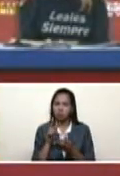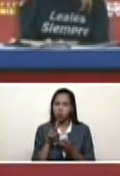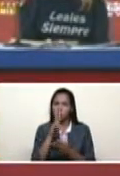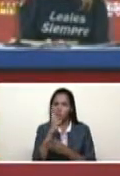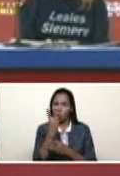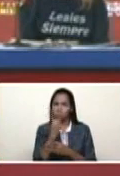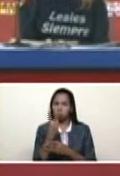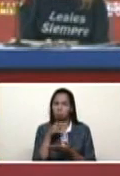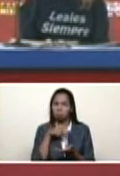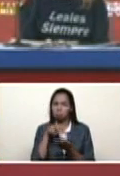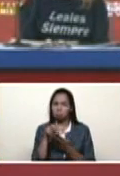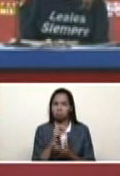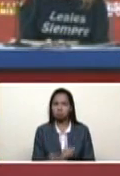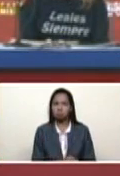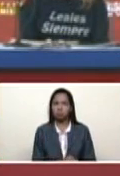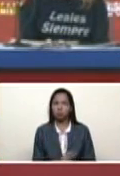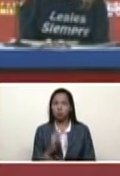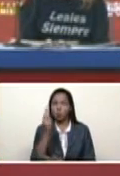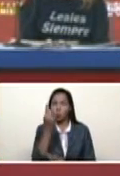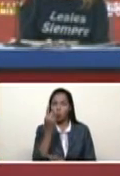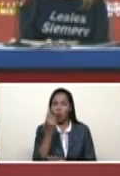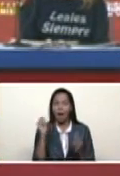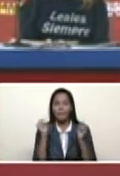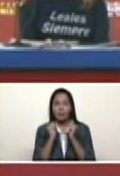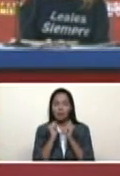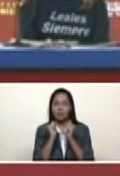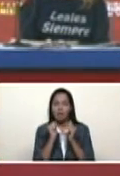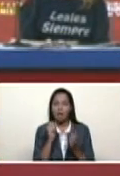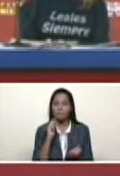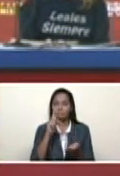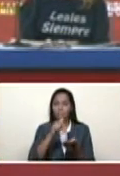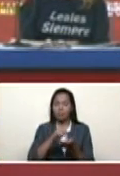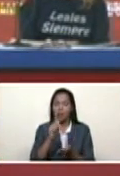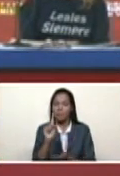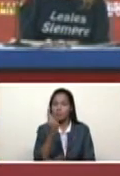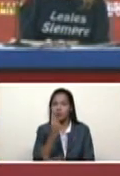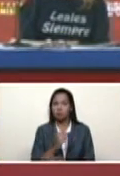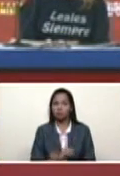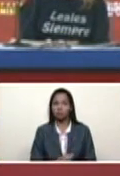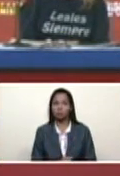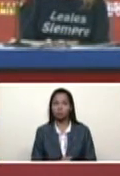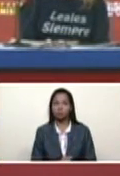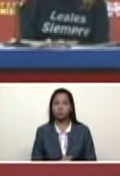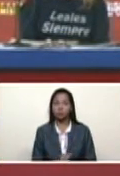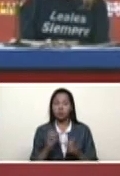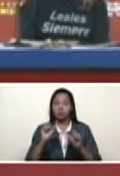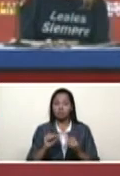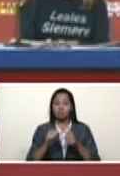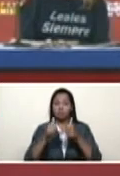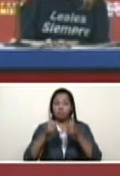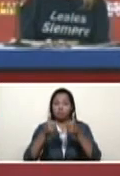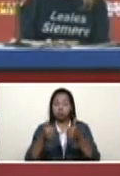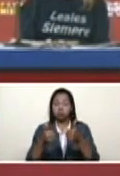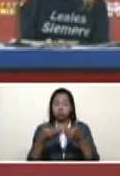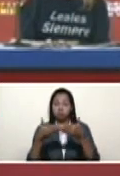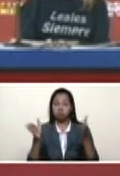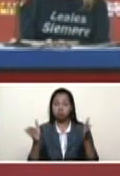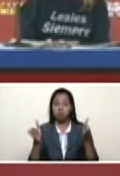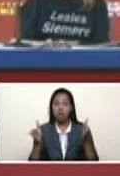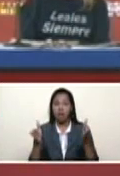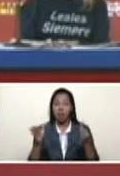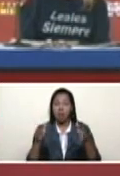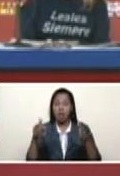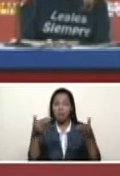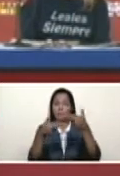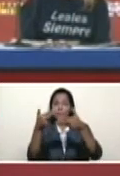pases. Uno a Mérida, el primer pase a Mérida, para la inauguración de la infraestructura